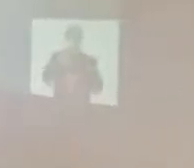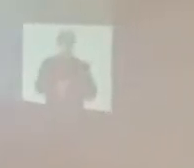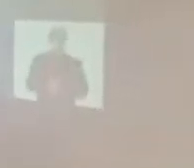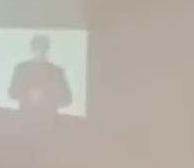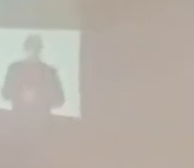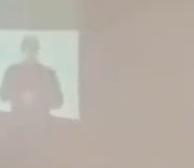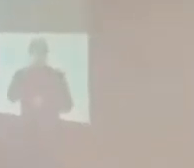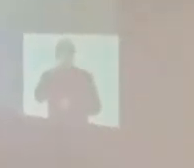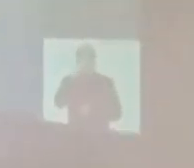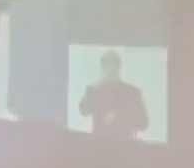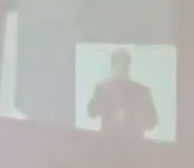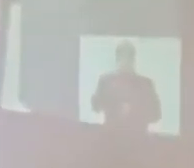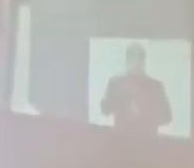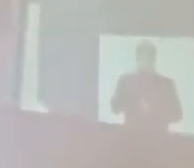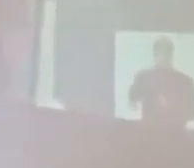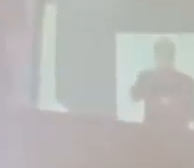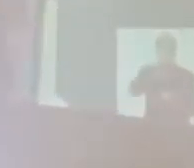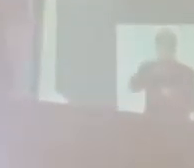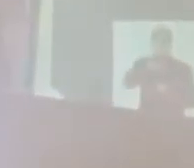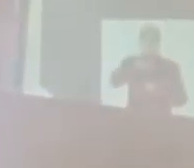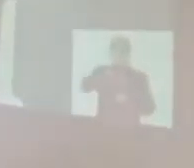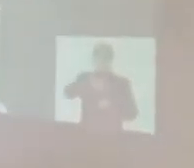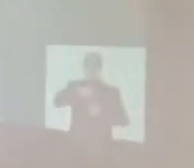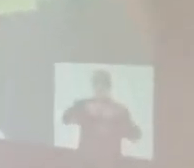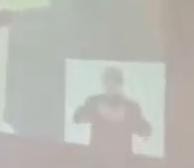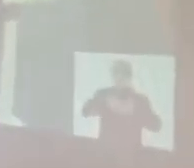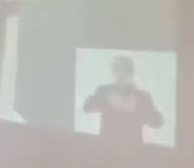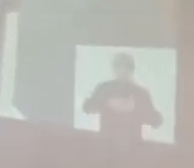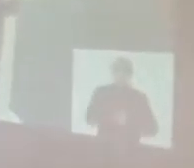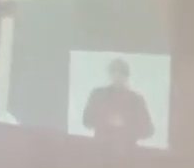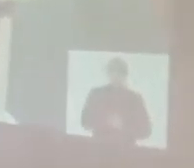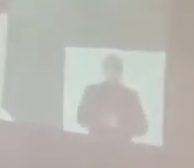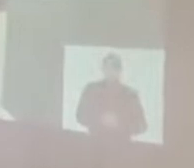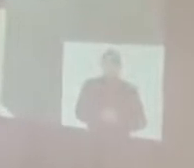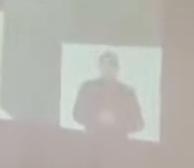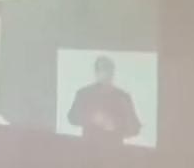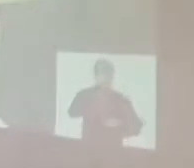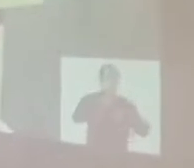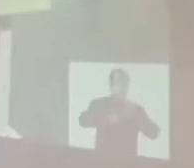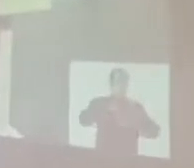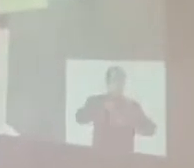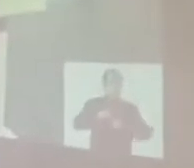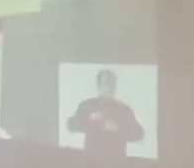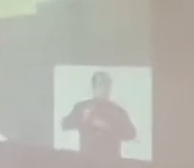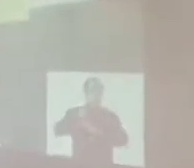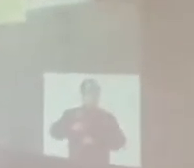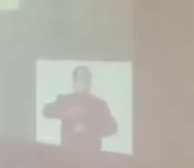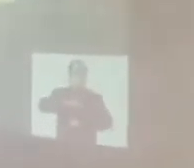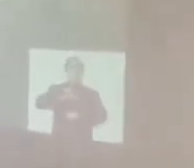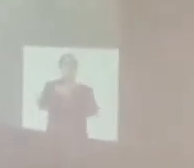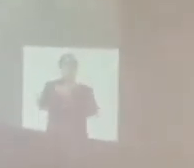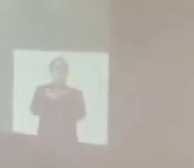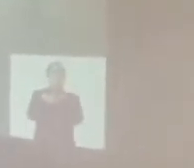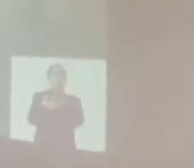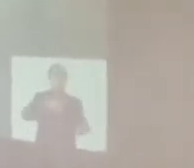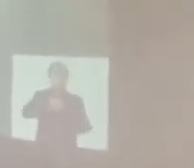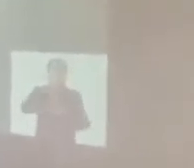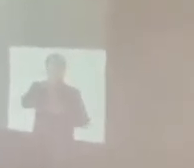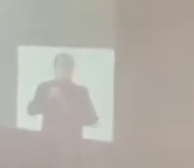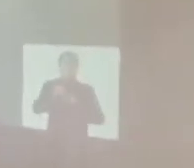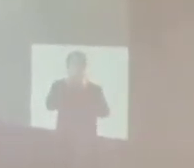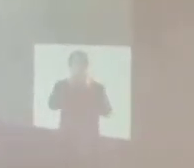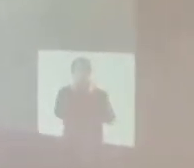en varios estados de la República Mexicana están dando seguimiento en el enlace del enlace informativo de